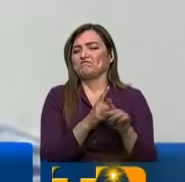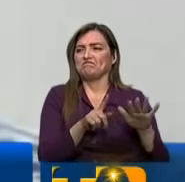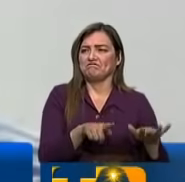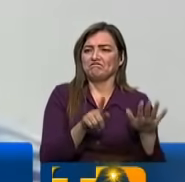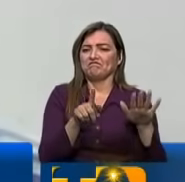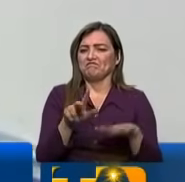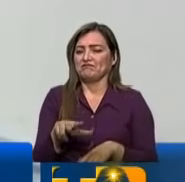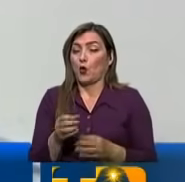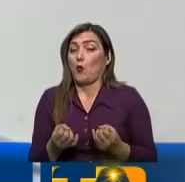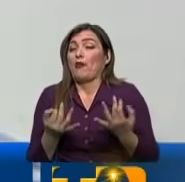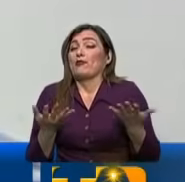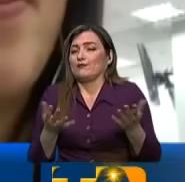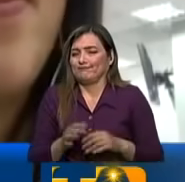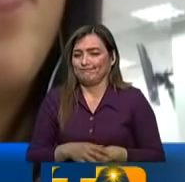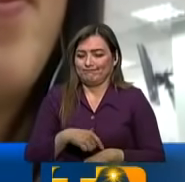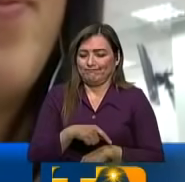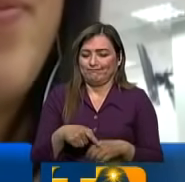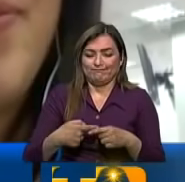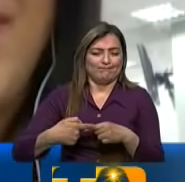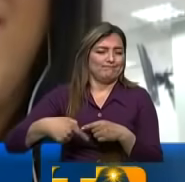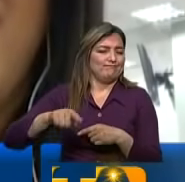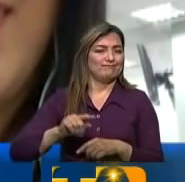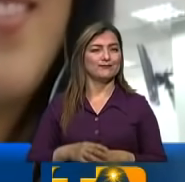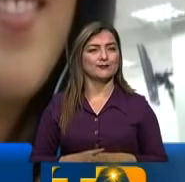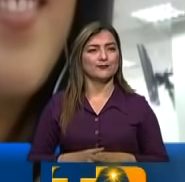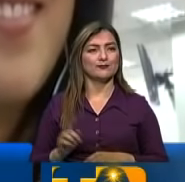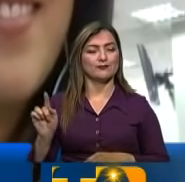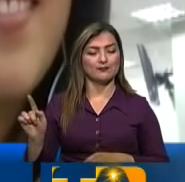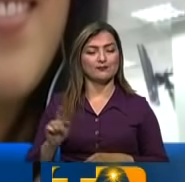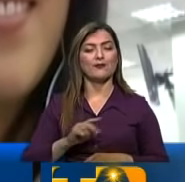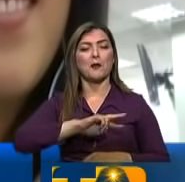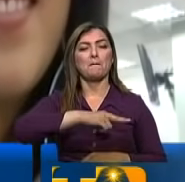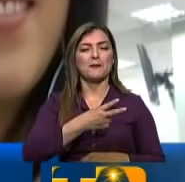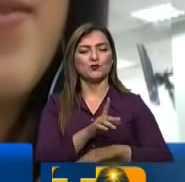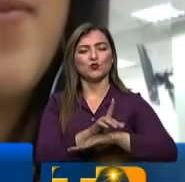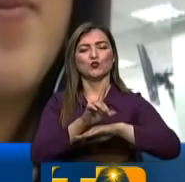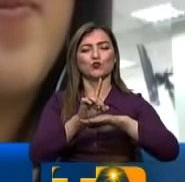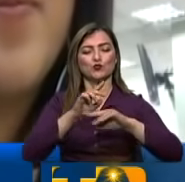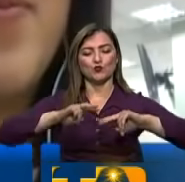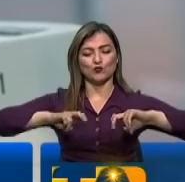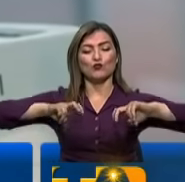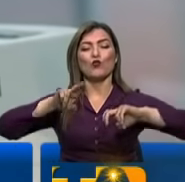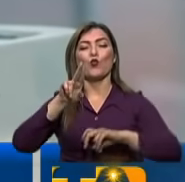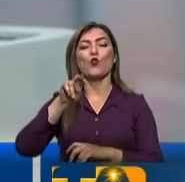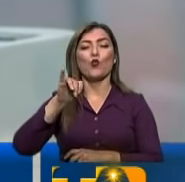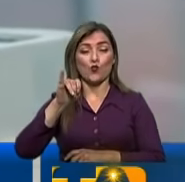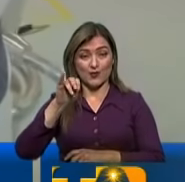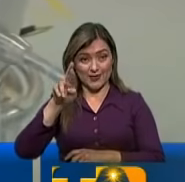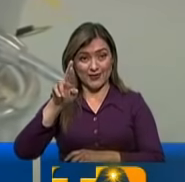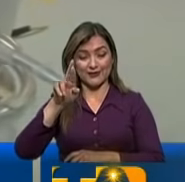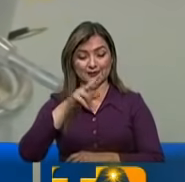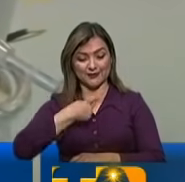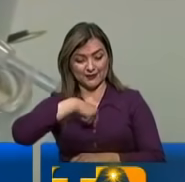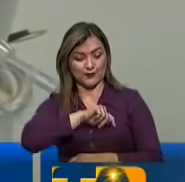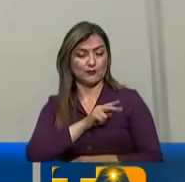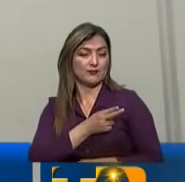serán 3 meses, será un tiempo prolongado. Asimismo, Vicente Soriano, vicedecano de investigación de la UNIR en España, asegura que lo más